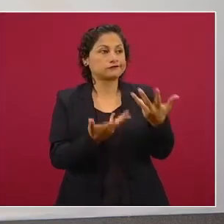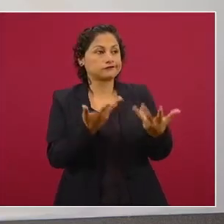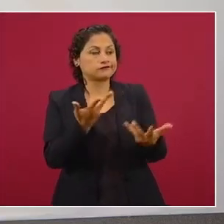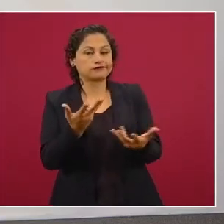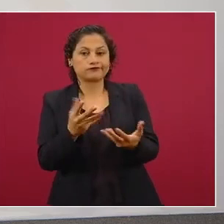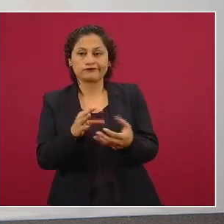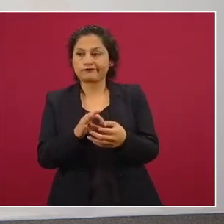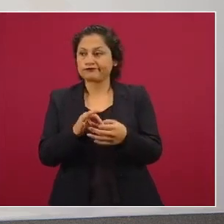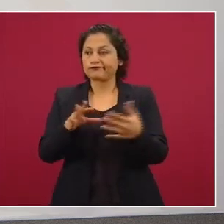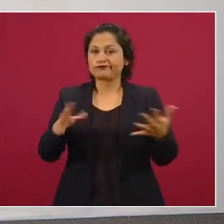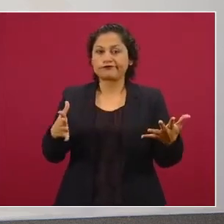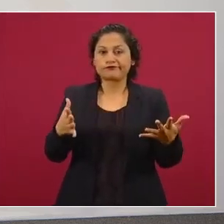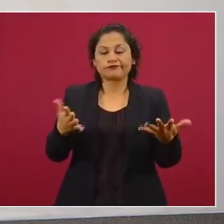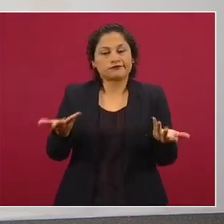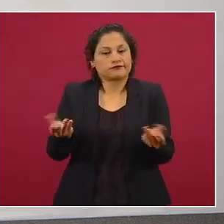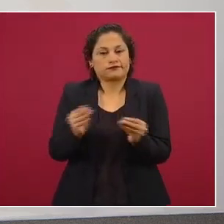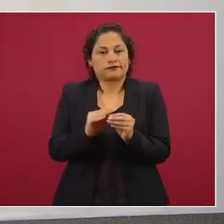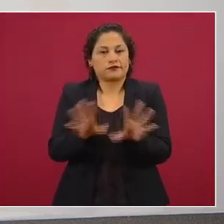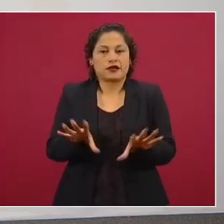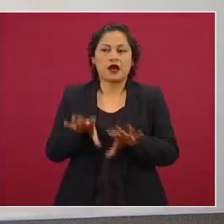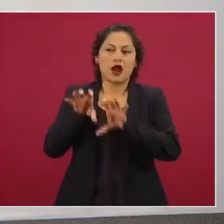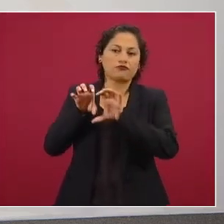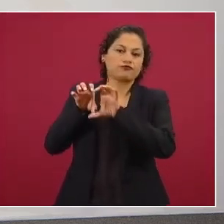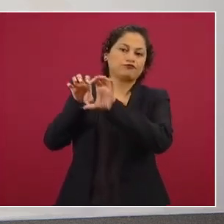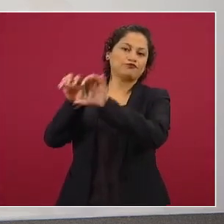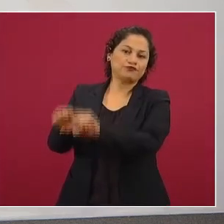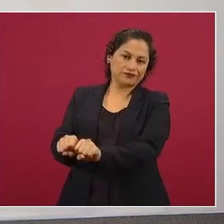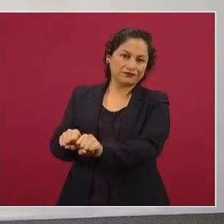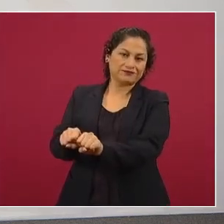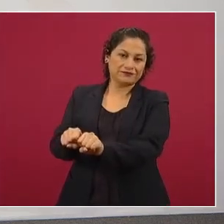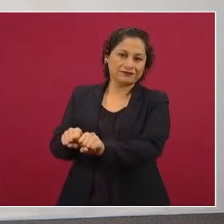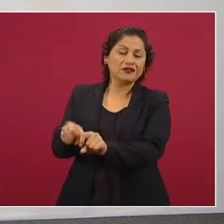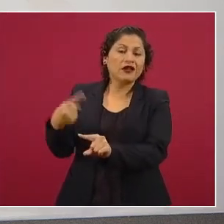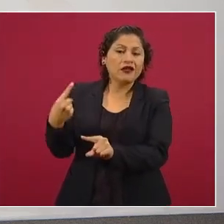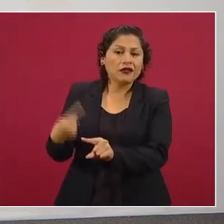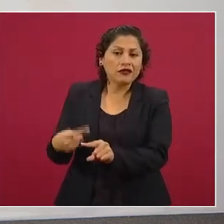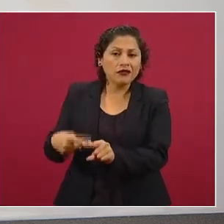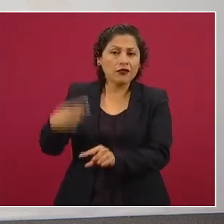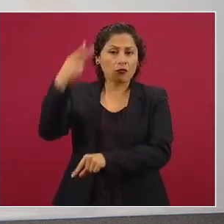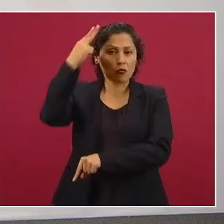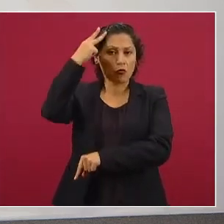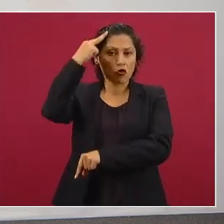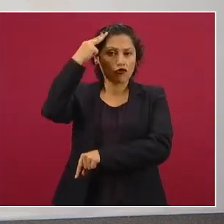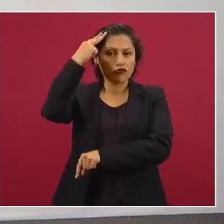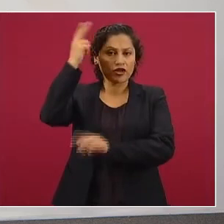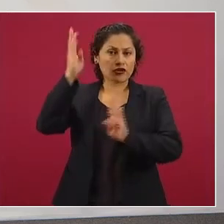y lo atrapan los antiguos militares porfiristas,